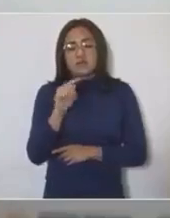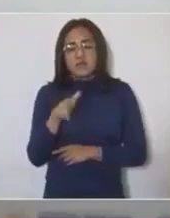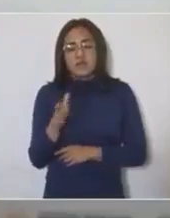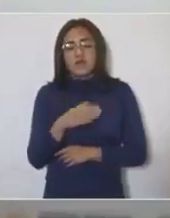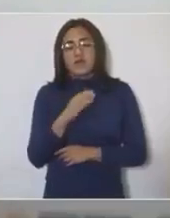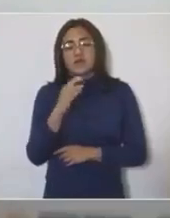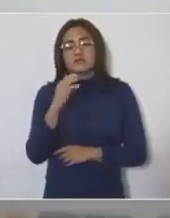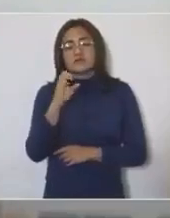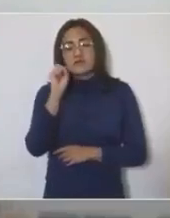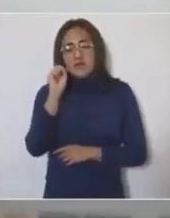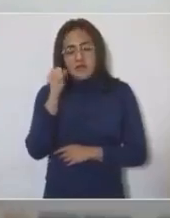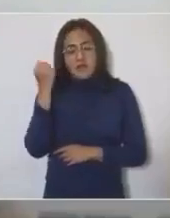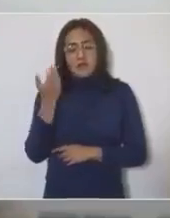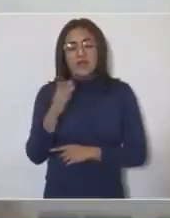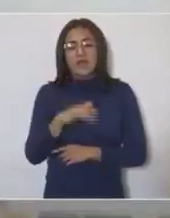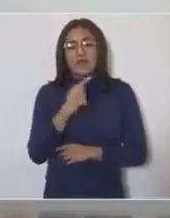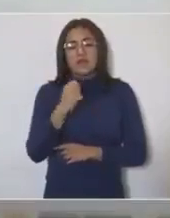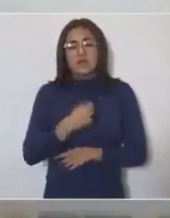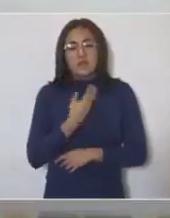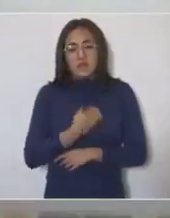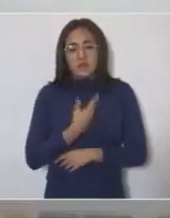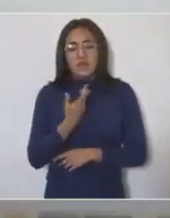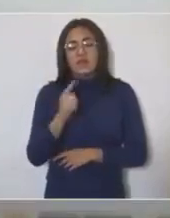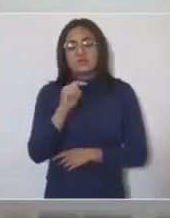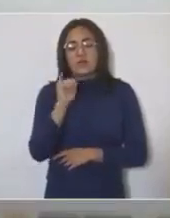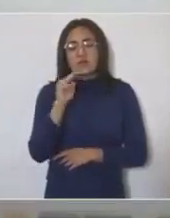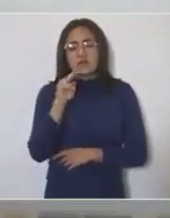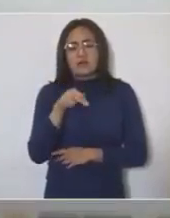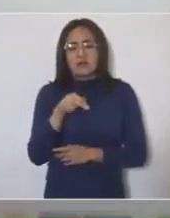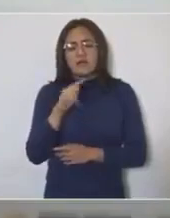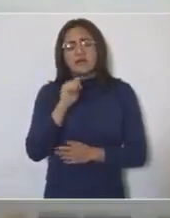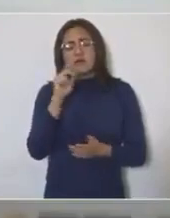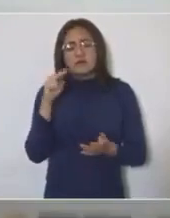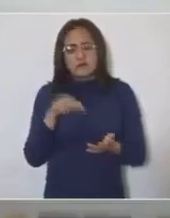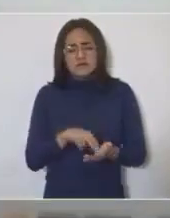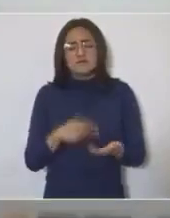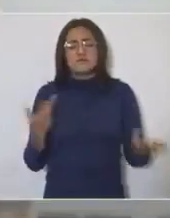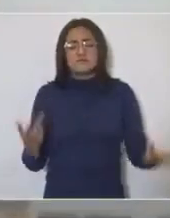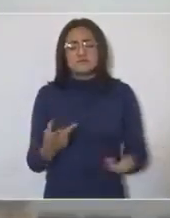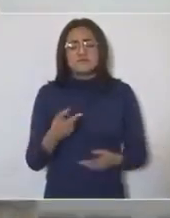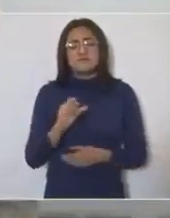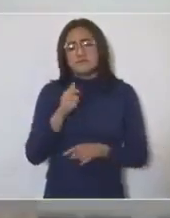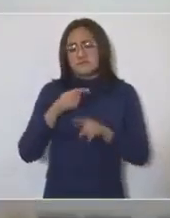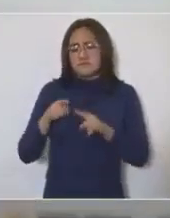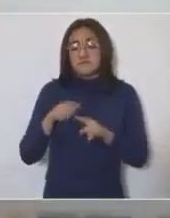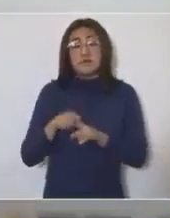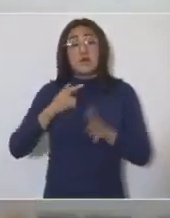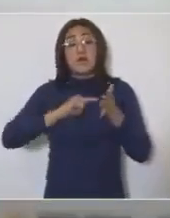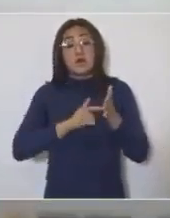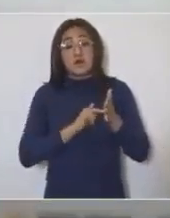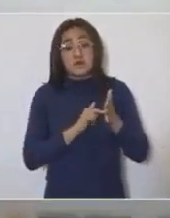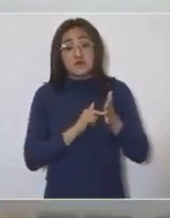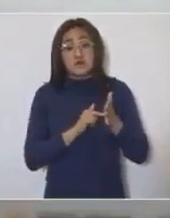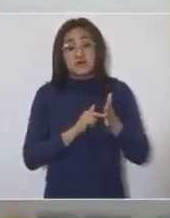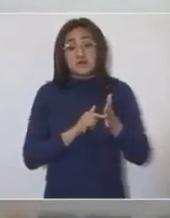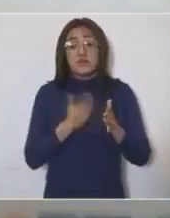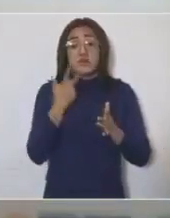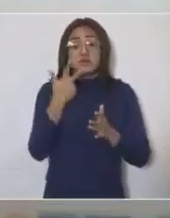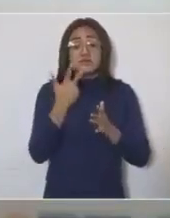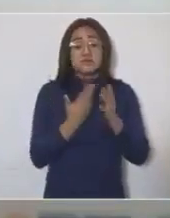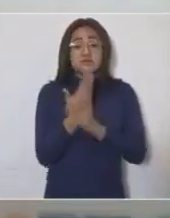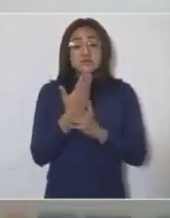Huitzilan de Cerdán, Nicolás Bravo, Tehuacán, Teciutlán, Vicente Guerrero. Va a haber el horario de los módulos de